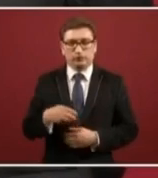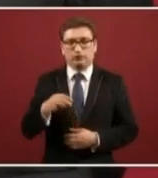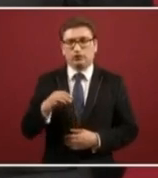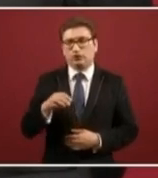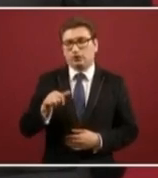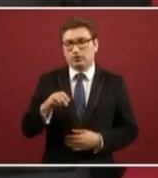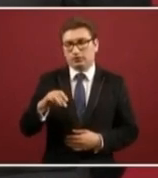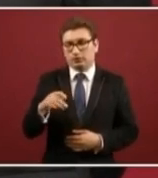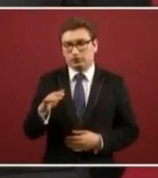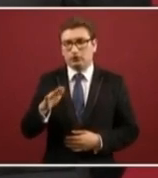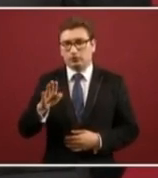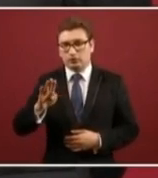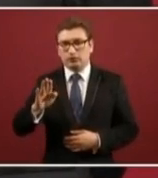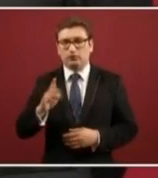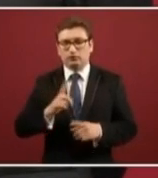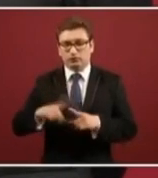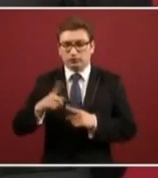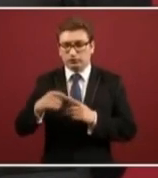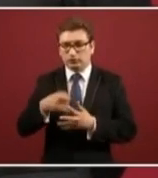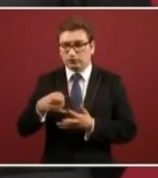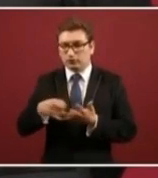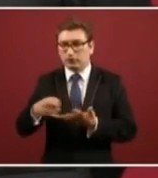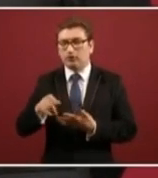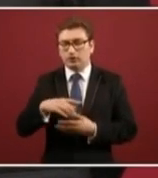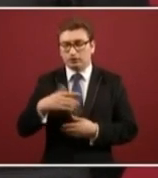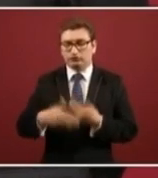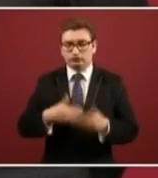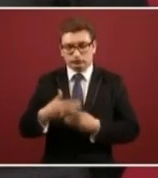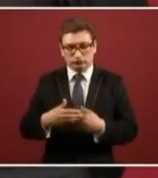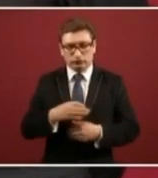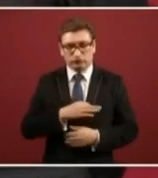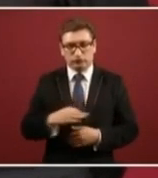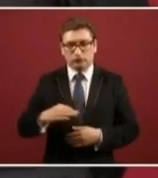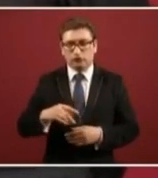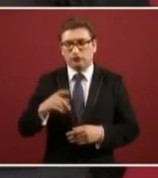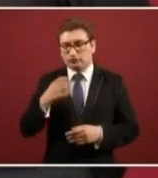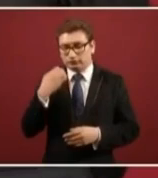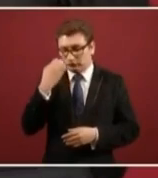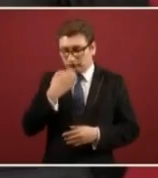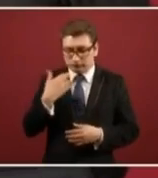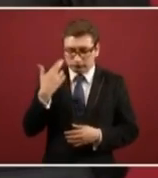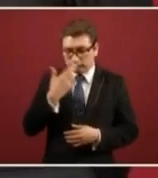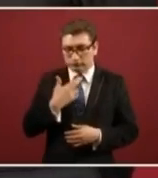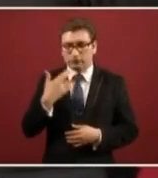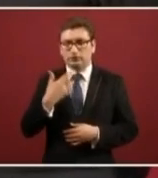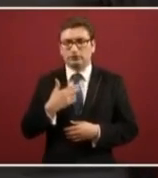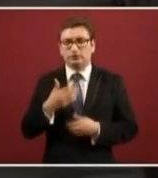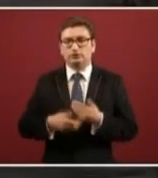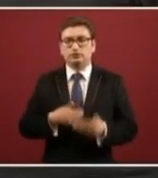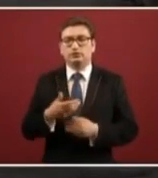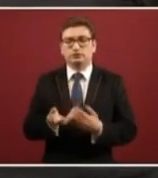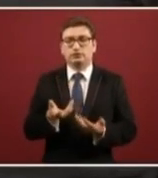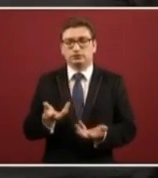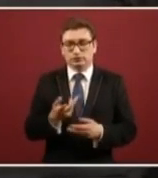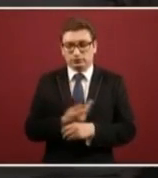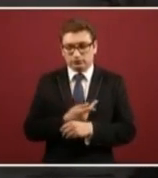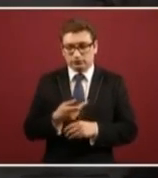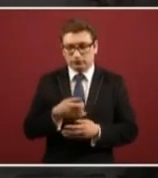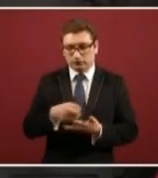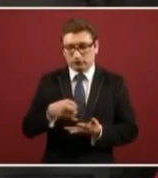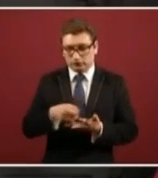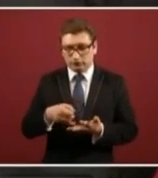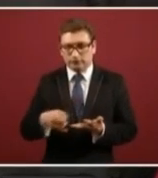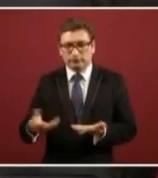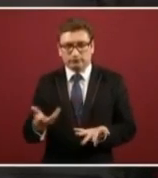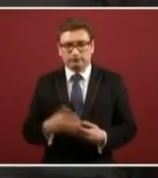amapola, que pudiera finalmente pasar por todo un análisis que tiene implicaciones más allá de lo que es un cultivo